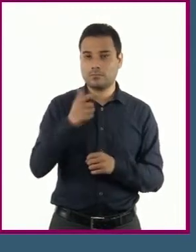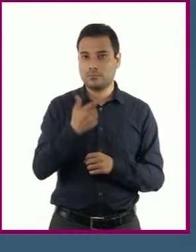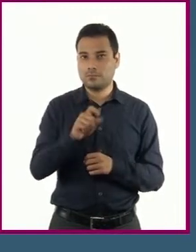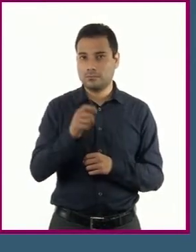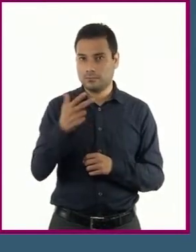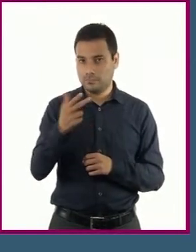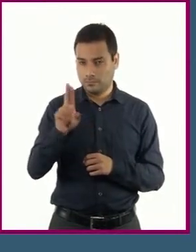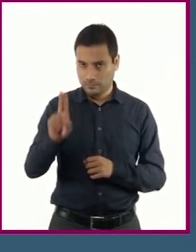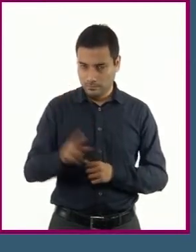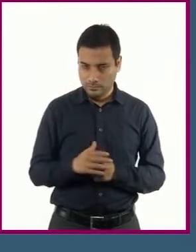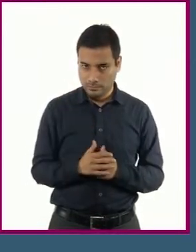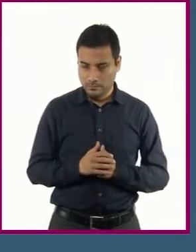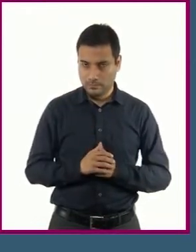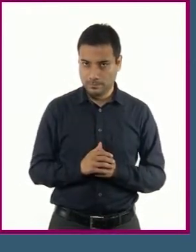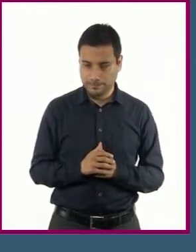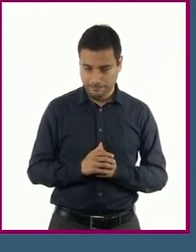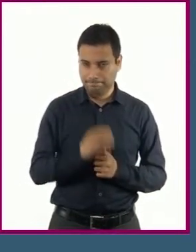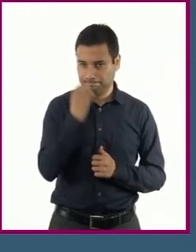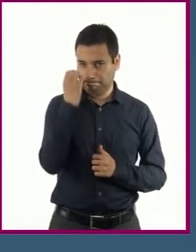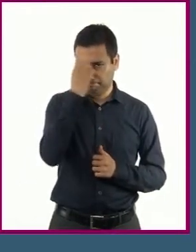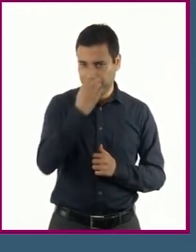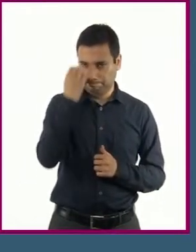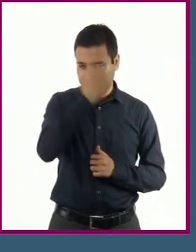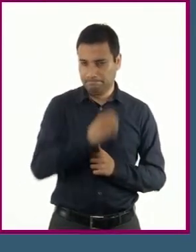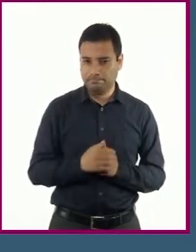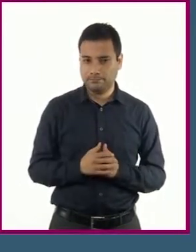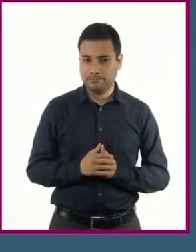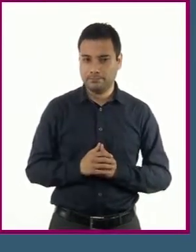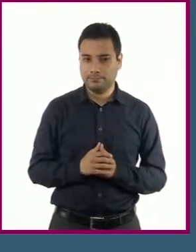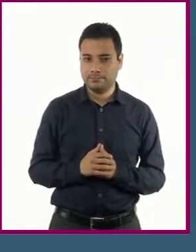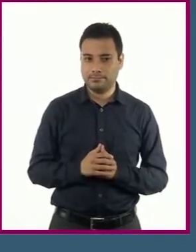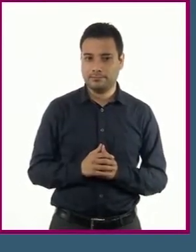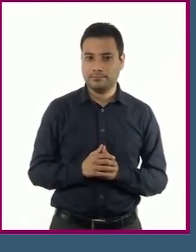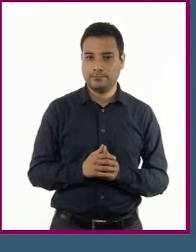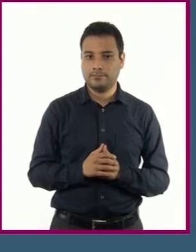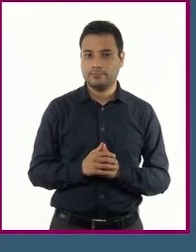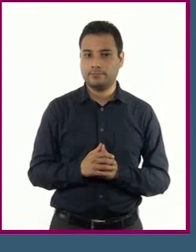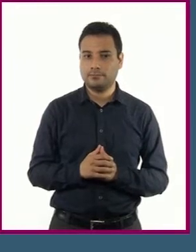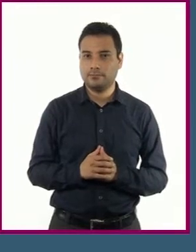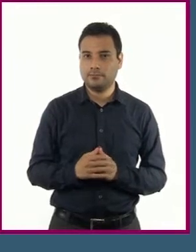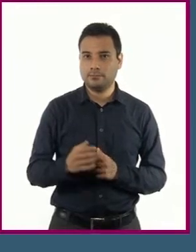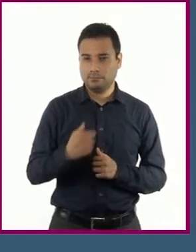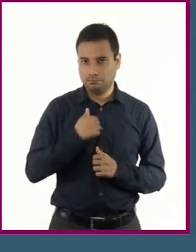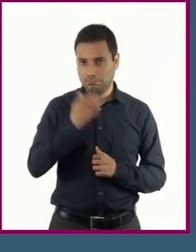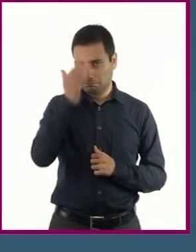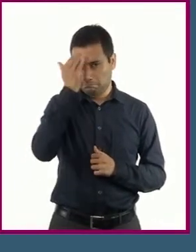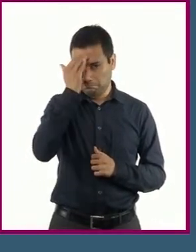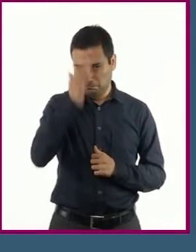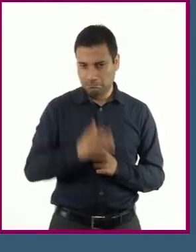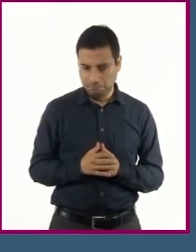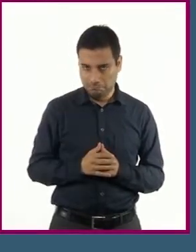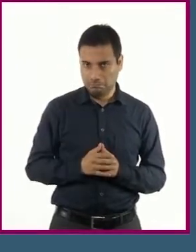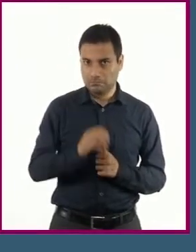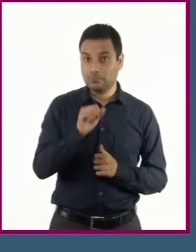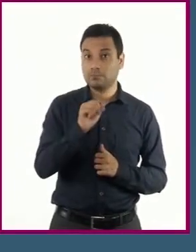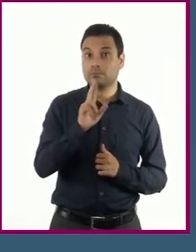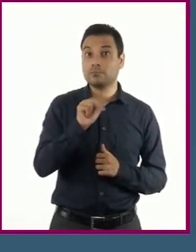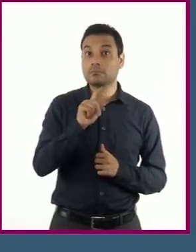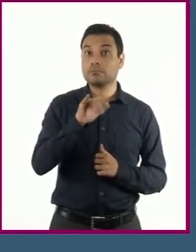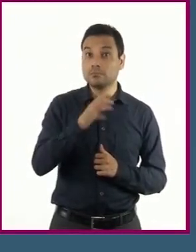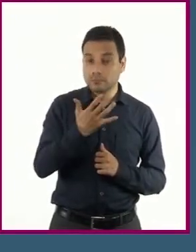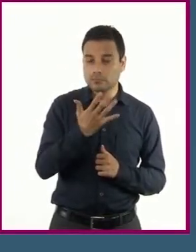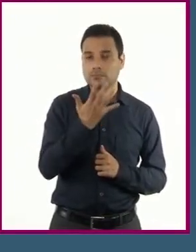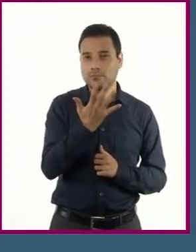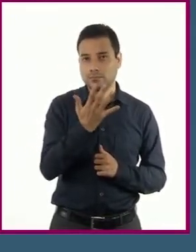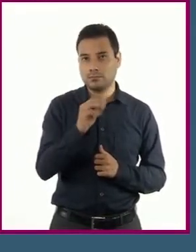107.8 unidades. Analicen cuidadosamente la situación. Datos conocidos. Cantidad de sustancia,